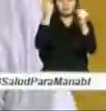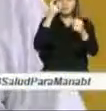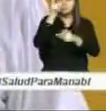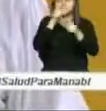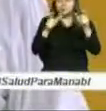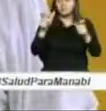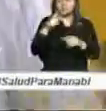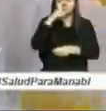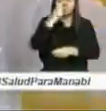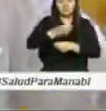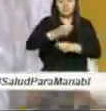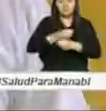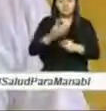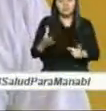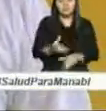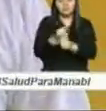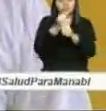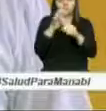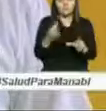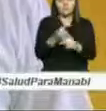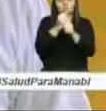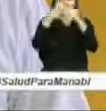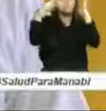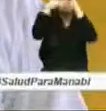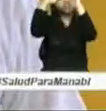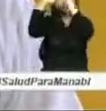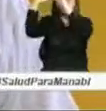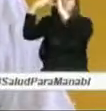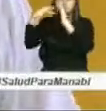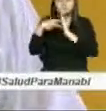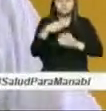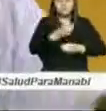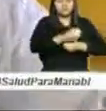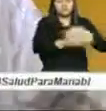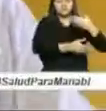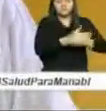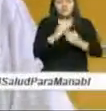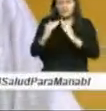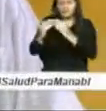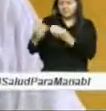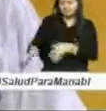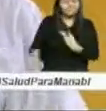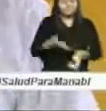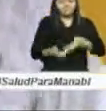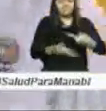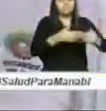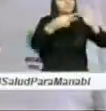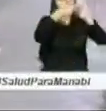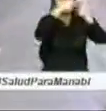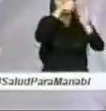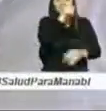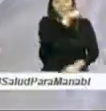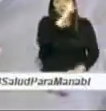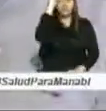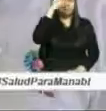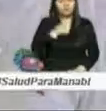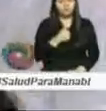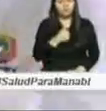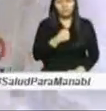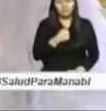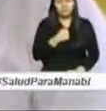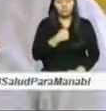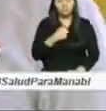de las eléctricas, recuperando el servicio energético para sus comunidades, para sus ciudades. Esos son los verdaderos héroes, compañeros. Los maestros